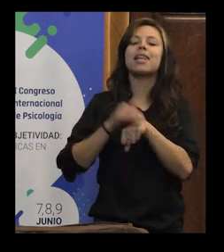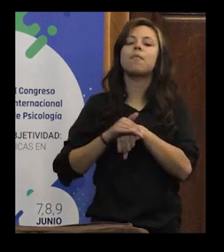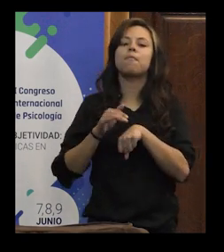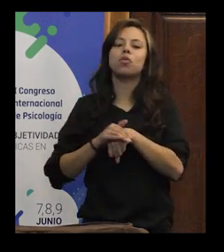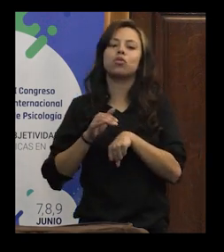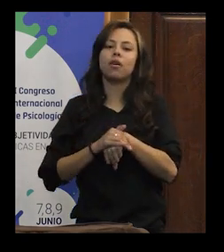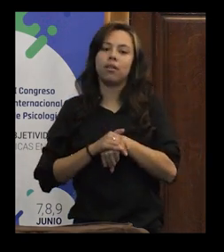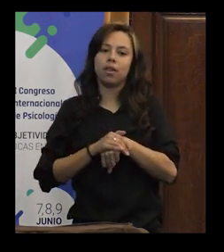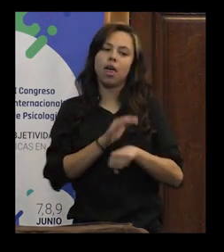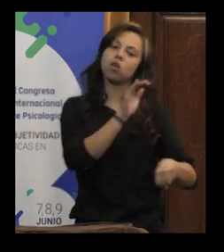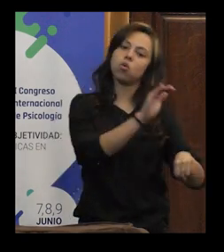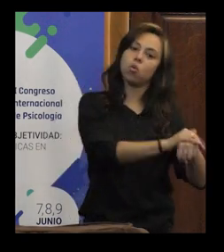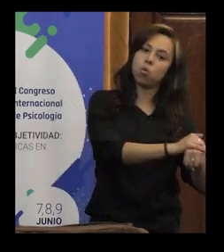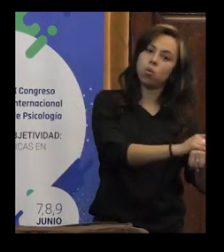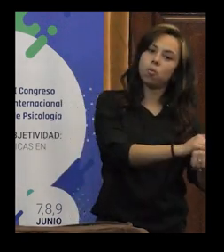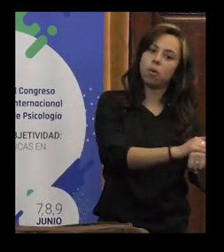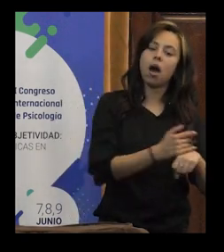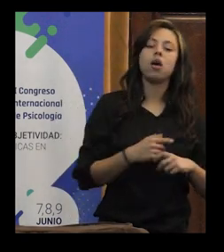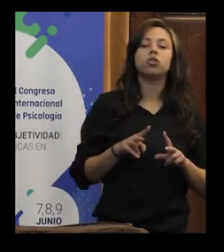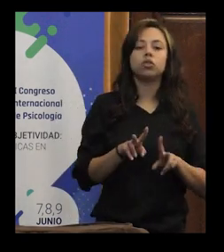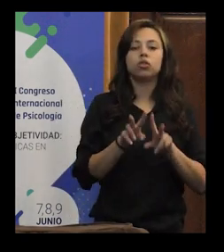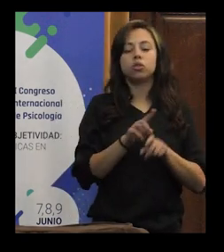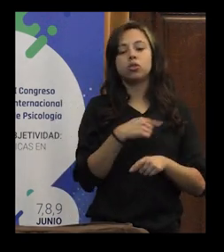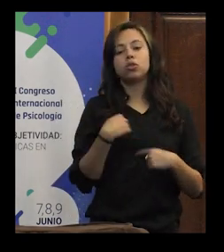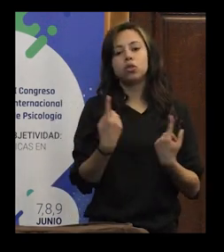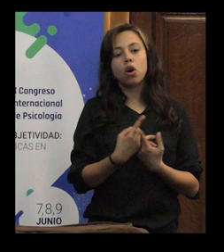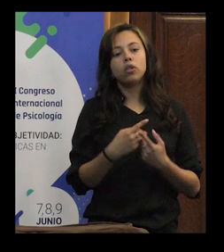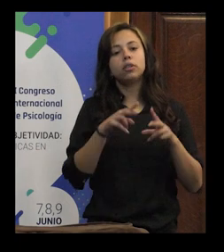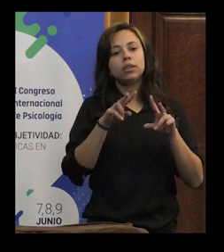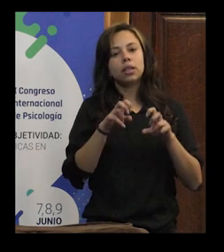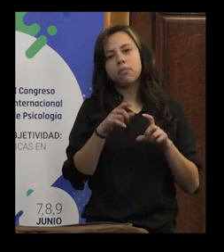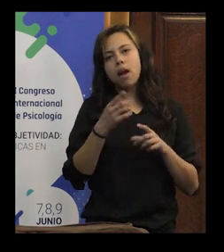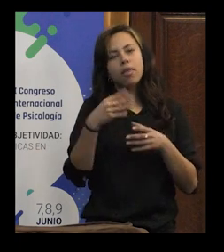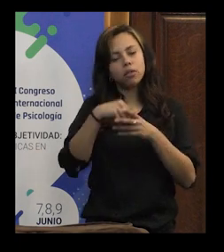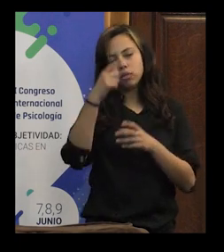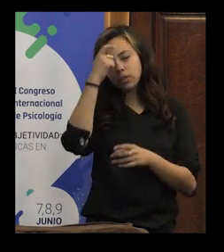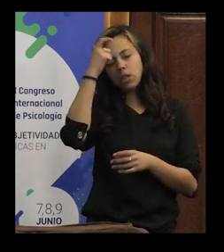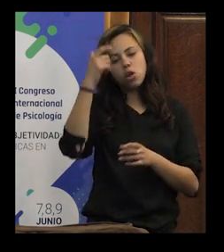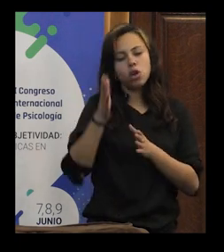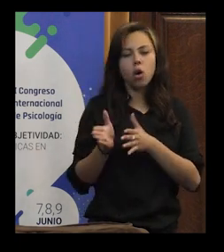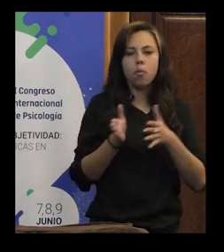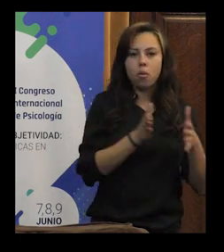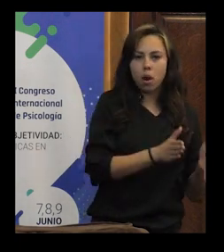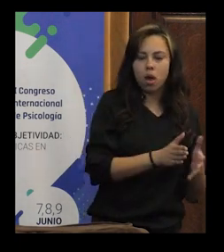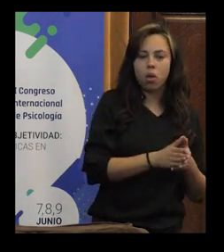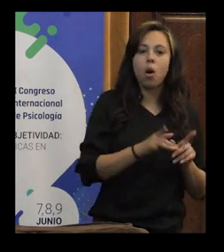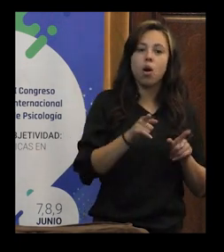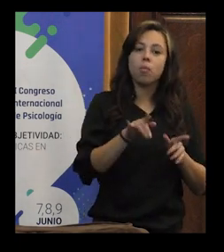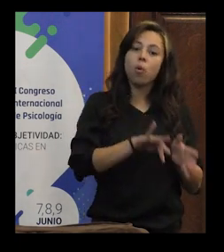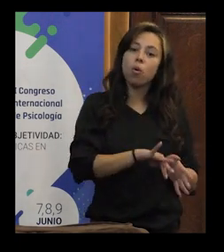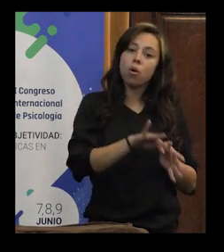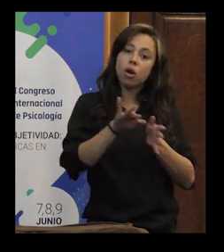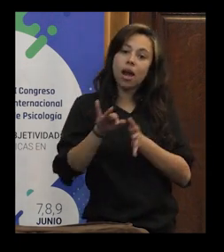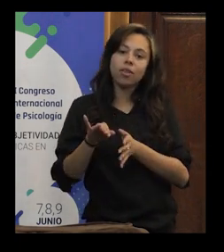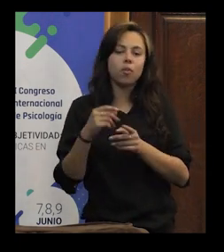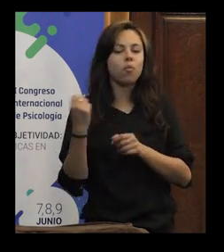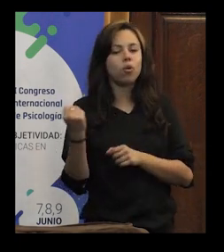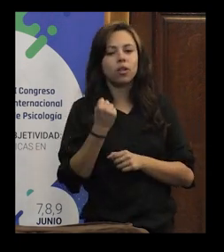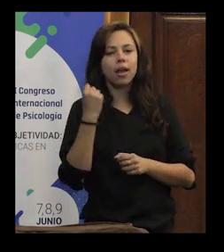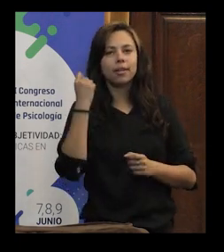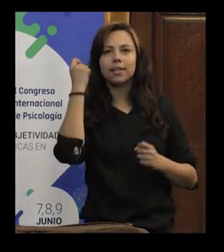são subprodutos do conhecimento epidemiológico, por lado, e das